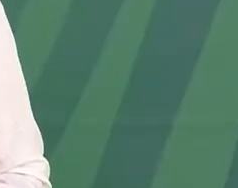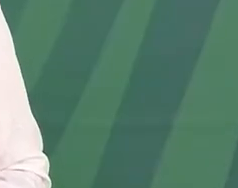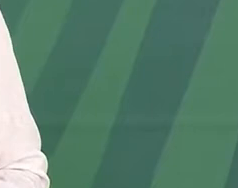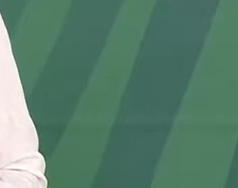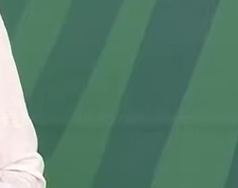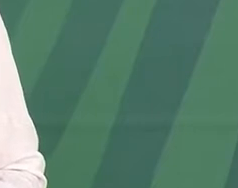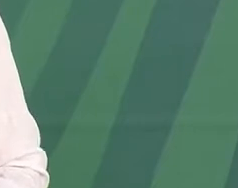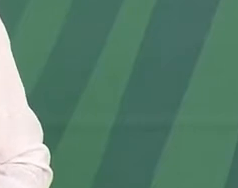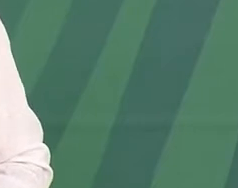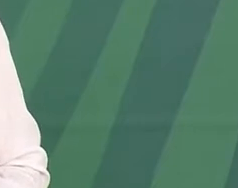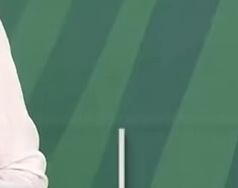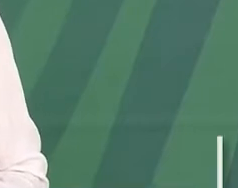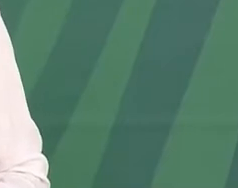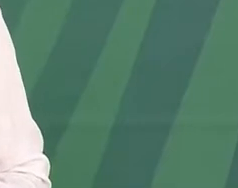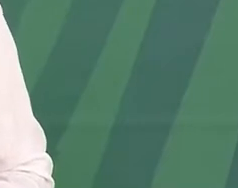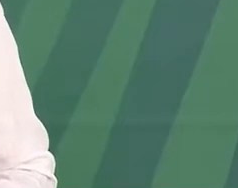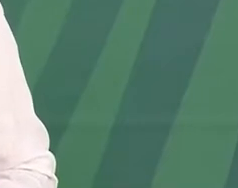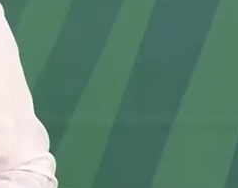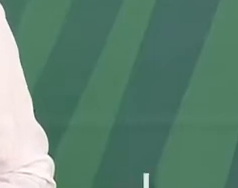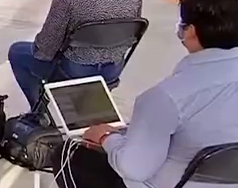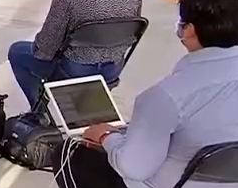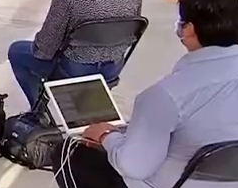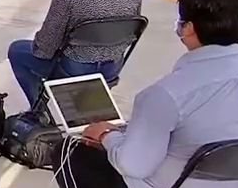Ya todo eso